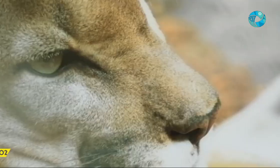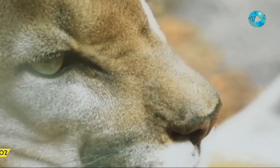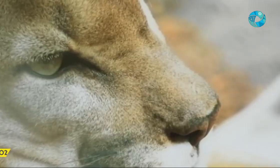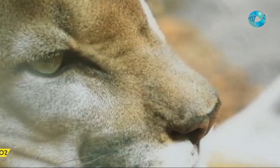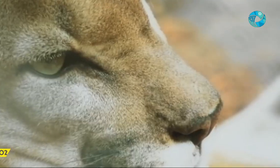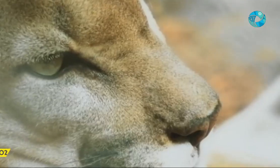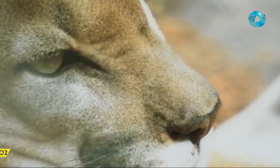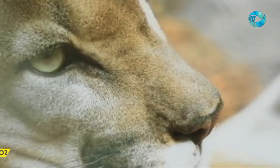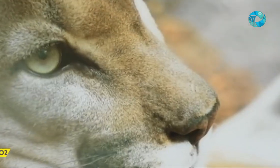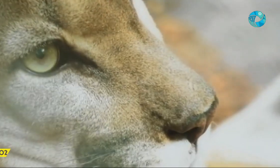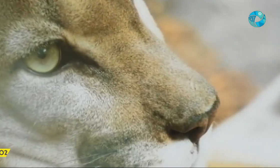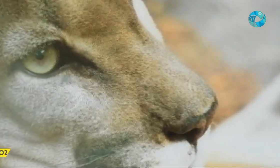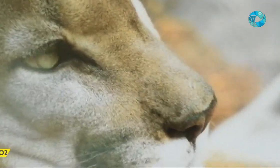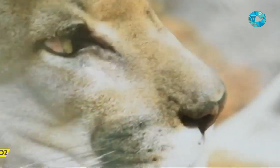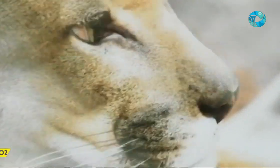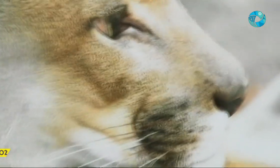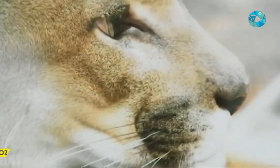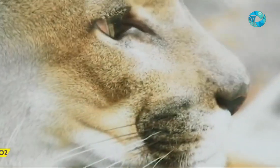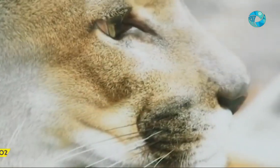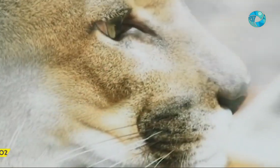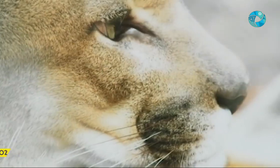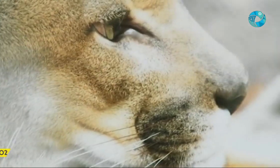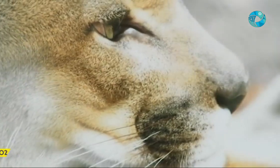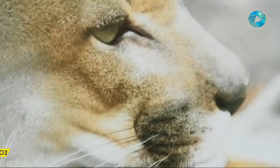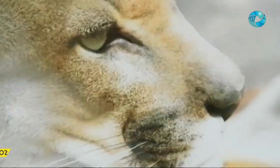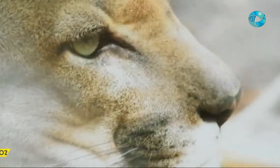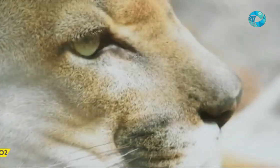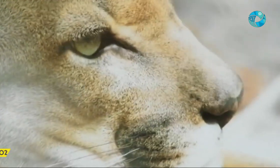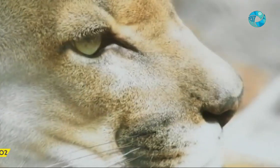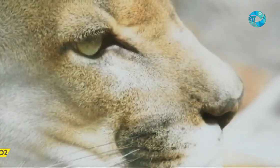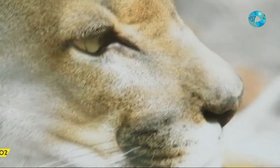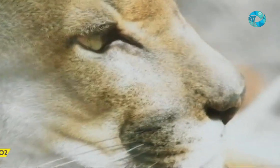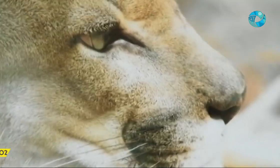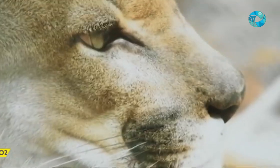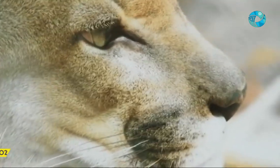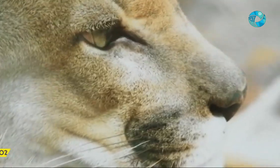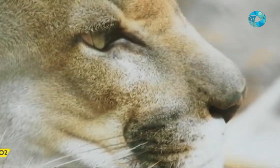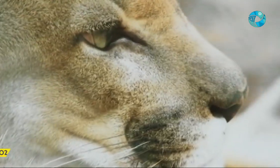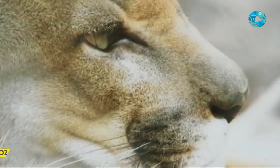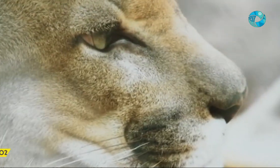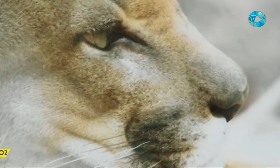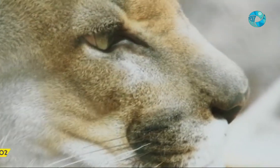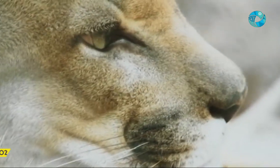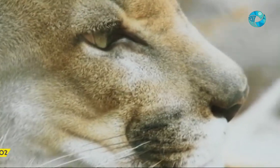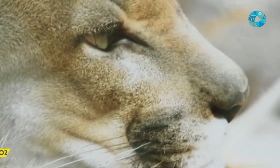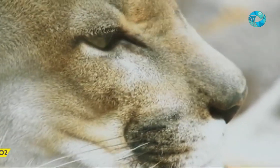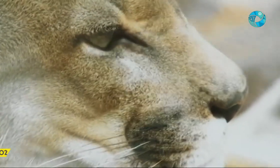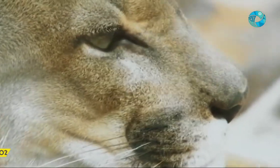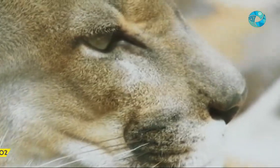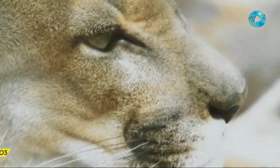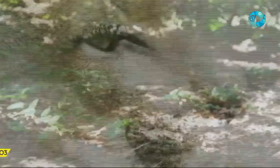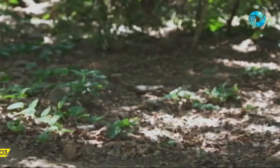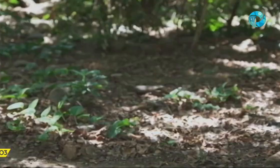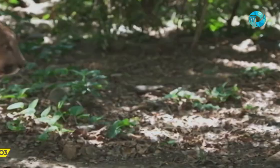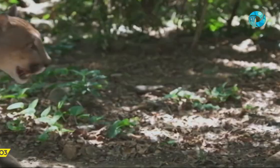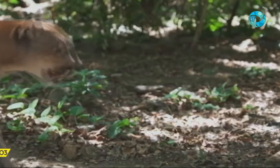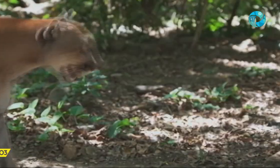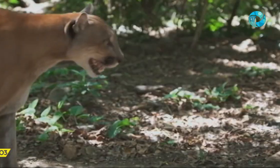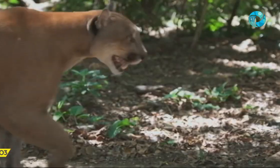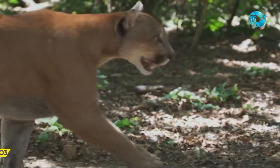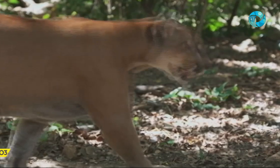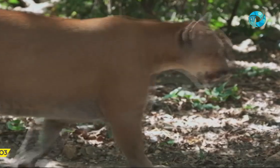especies de felinos silvestres que habitan en Costa Rica. Habitan normalmente en zonas boscosas, pero no es de extrañar que puedan aparecer en zonas más urbanas.